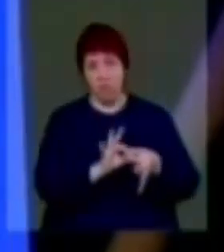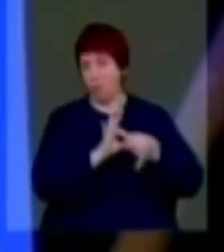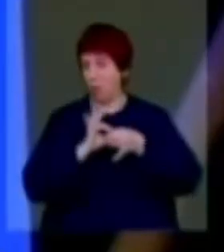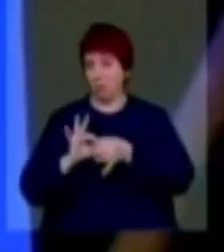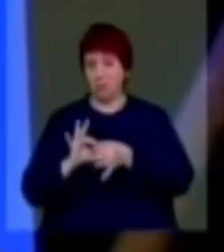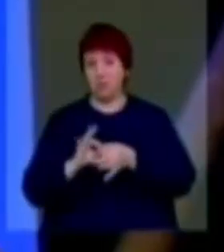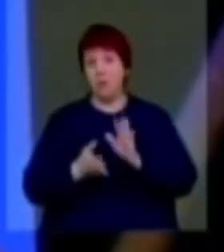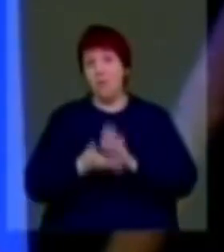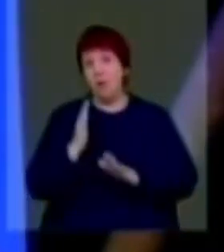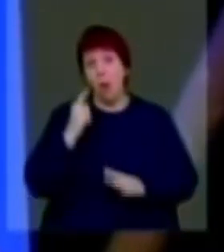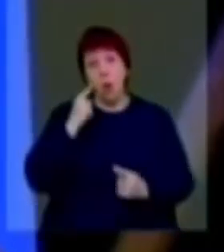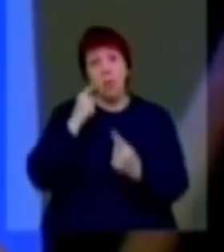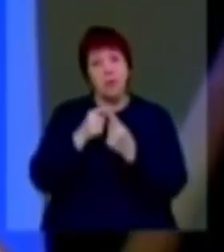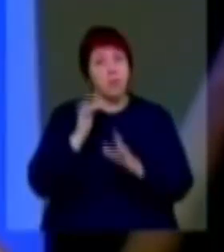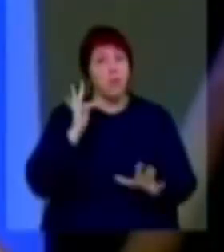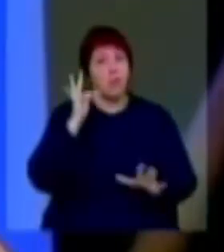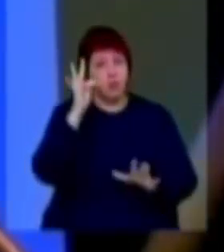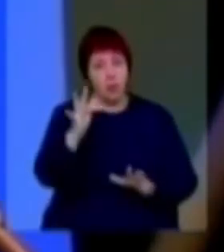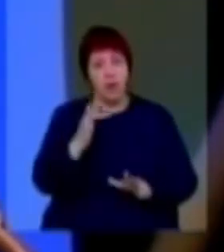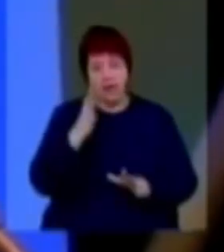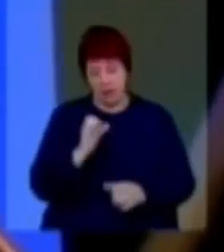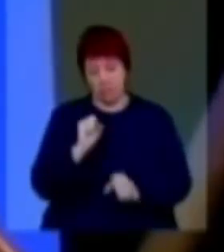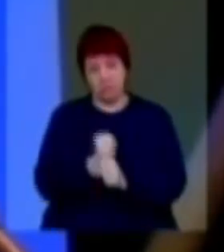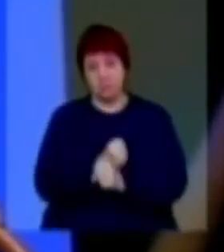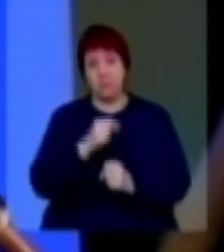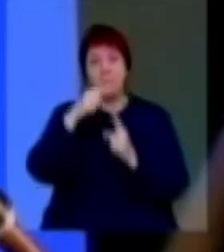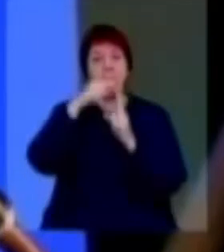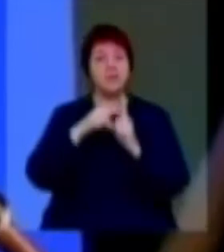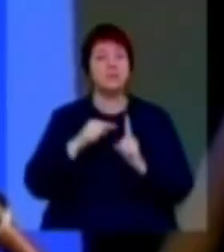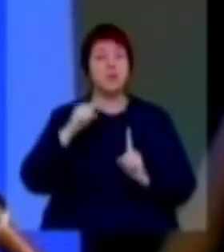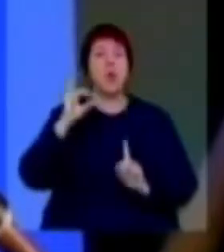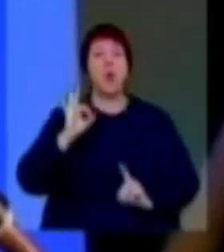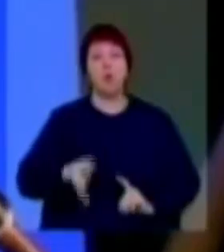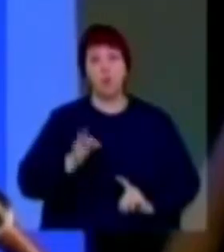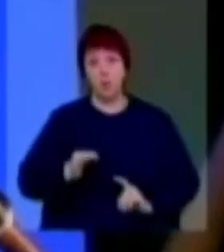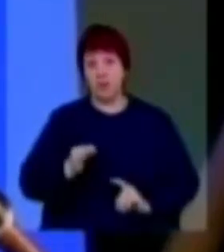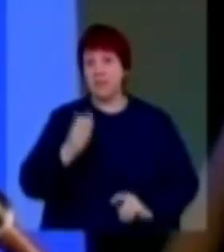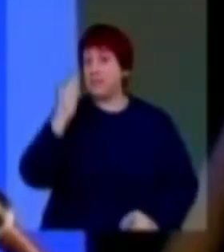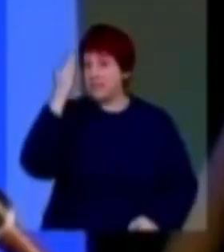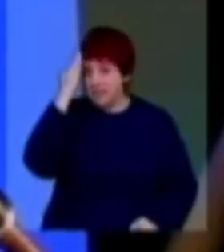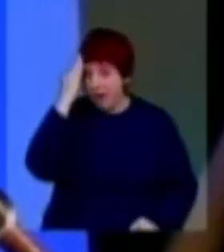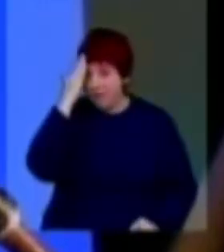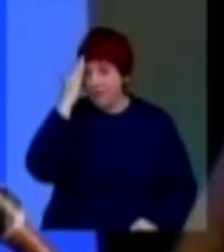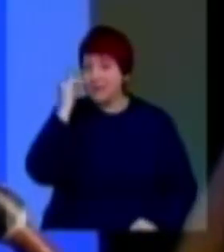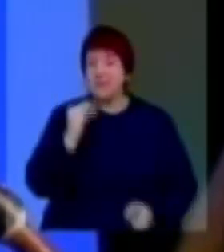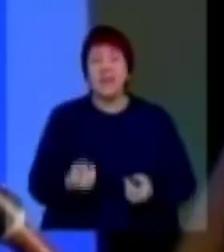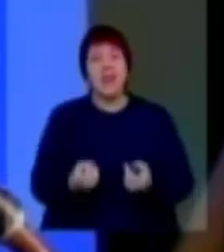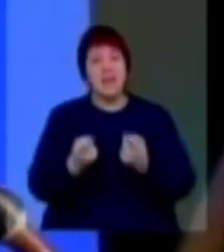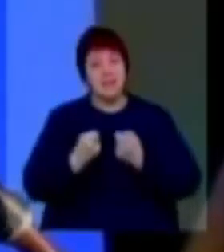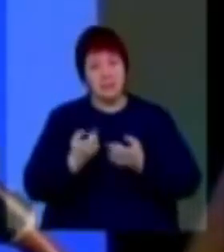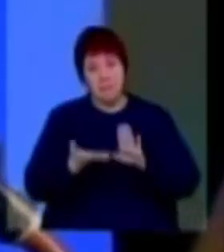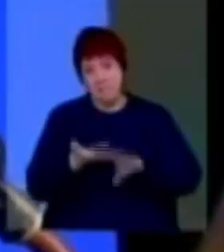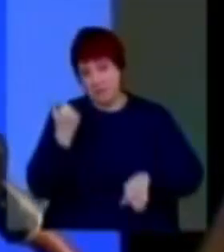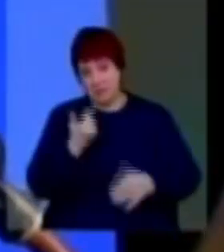el camino hacia el futuro y hacia el triunfo en octubre Pero sabemos que necesitamos más